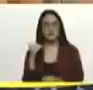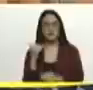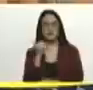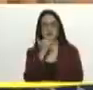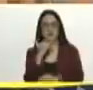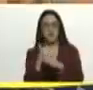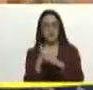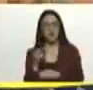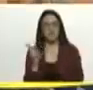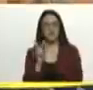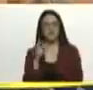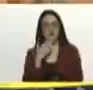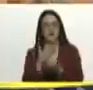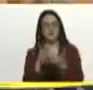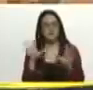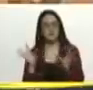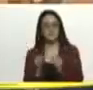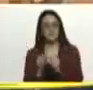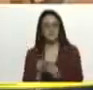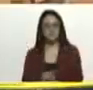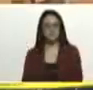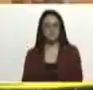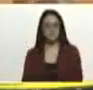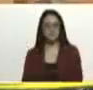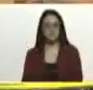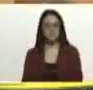con Venezuela. Muchas gracias.